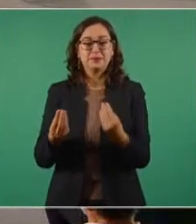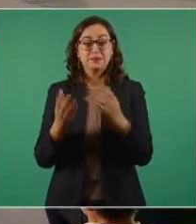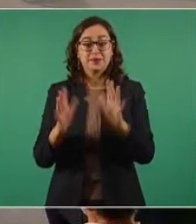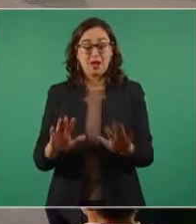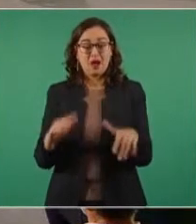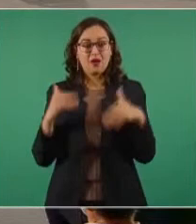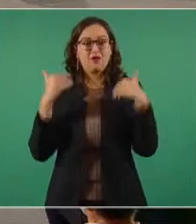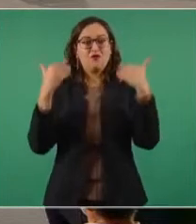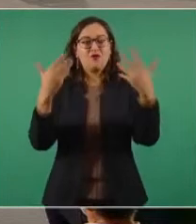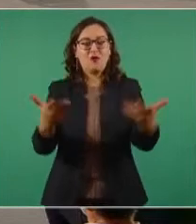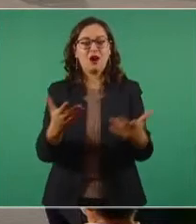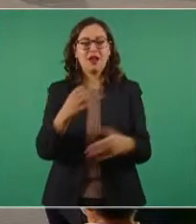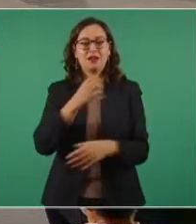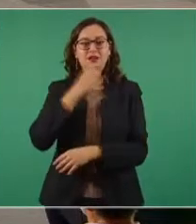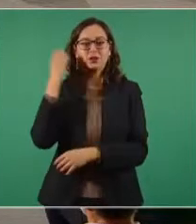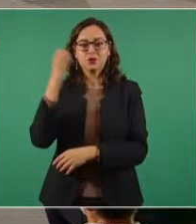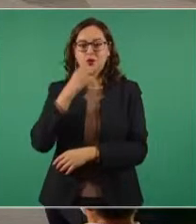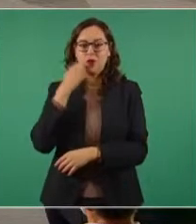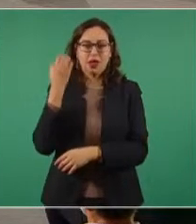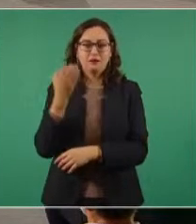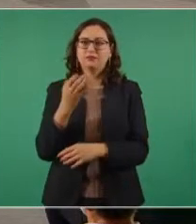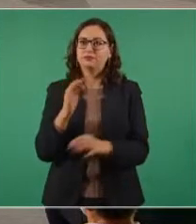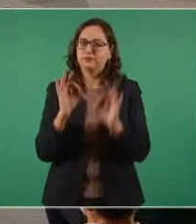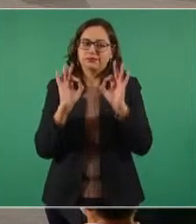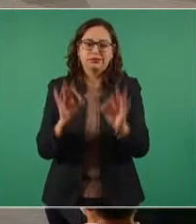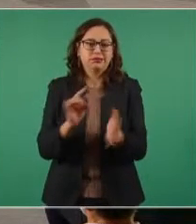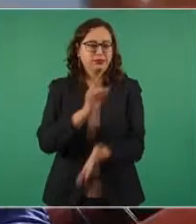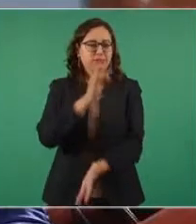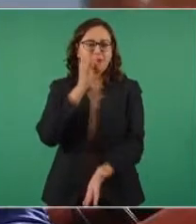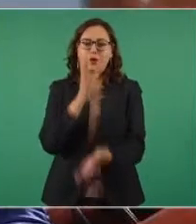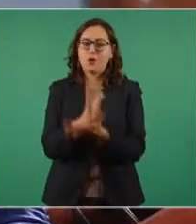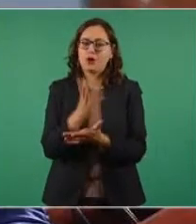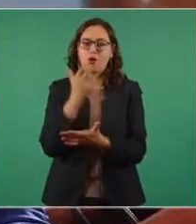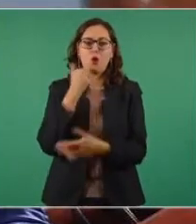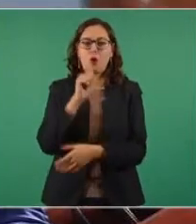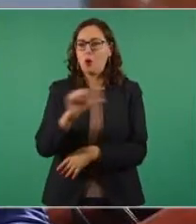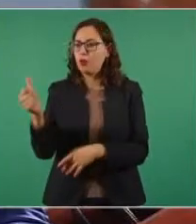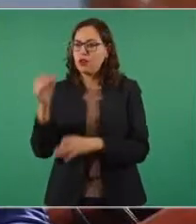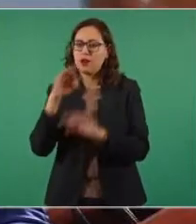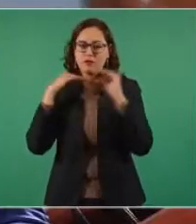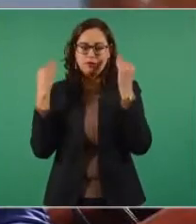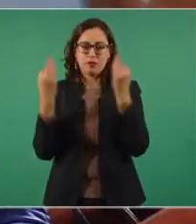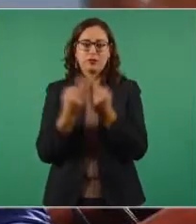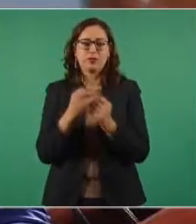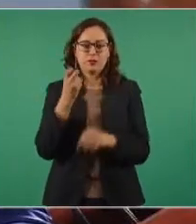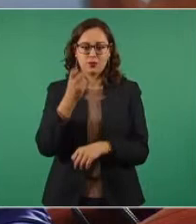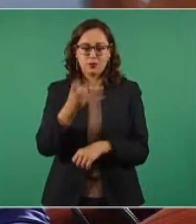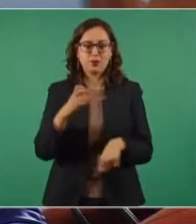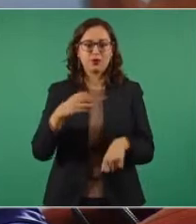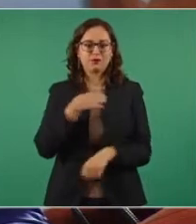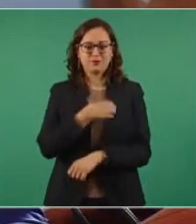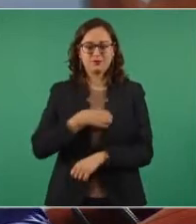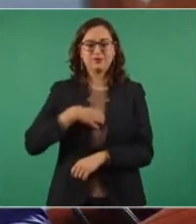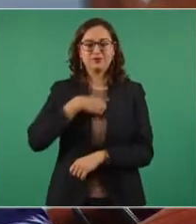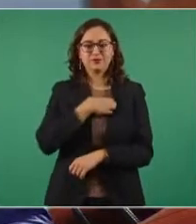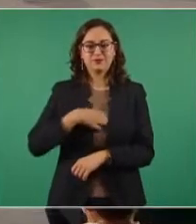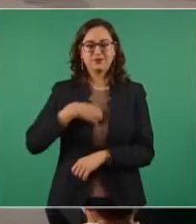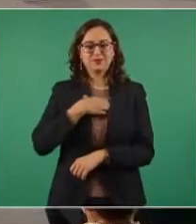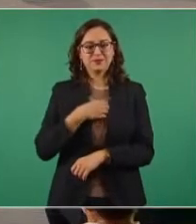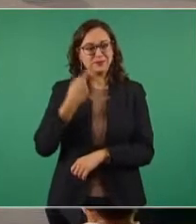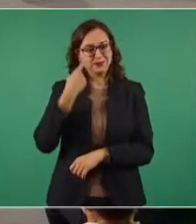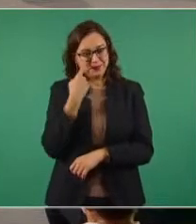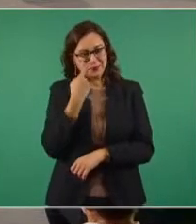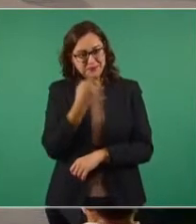es repito insustituible es lo mejor que hay y por eso estamos muy contentos y que bueno esta